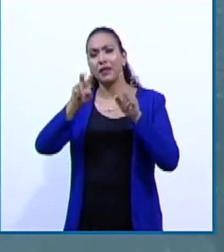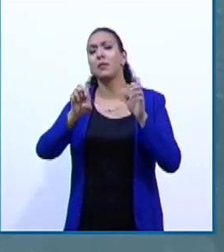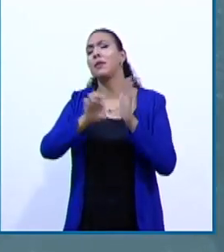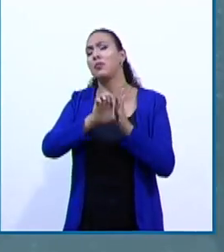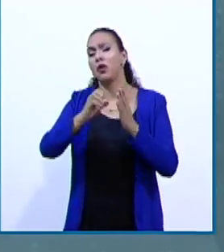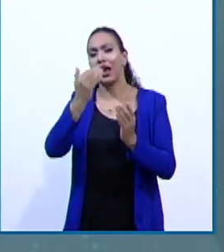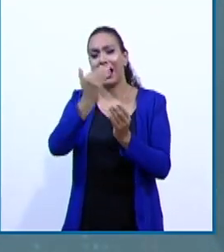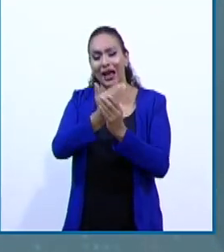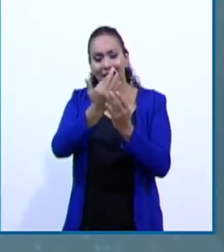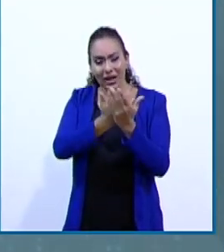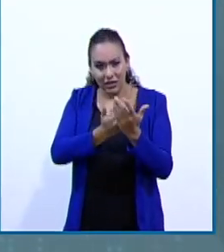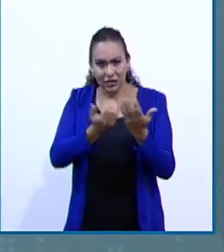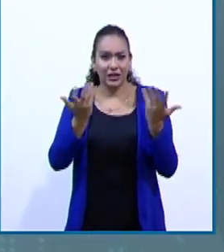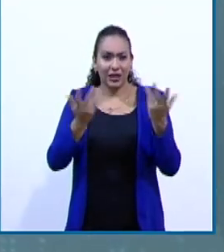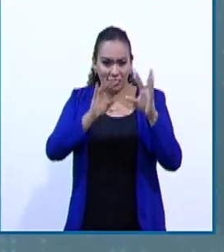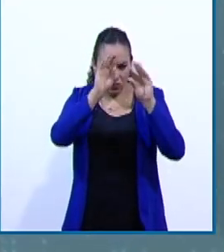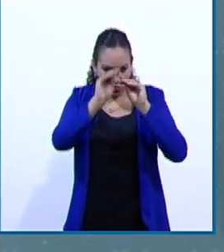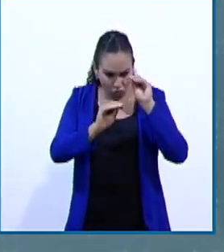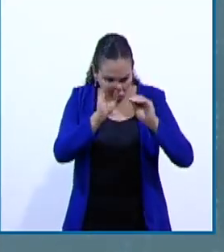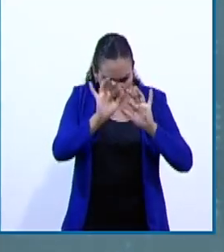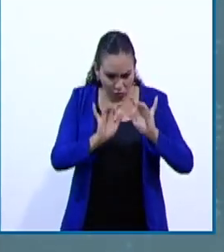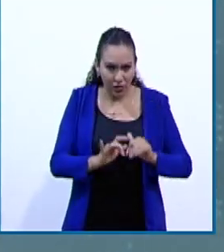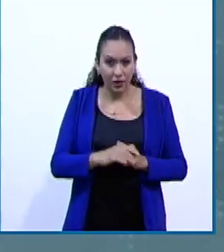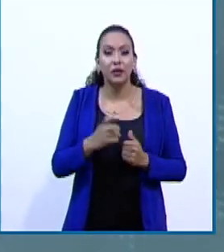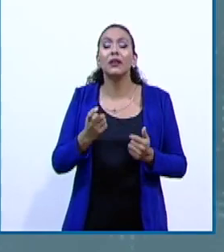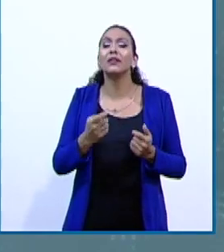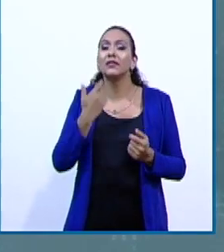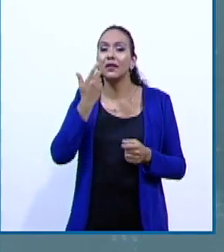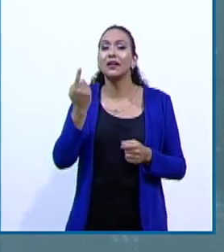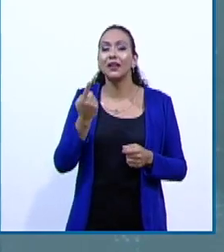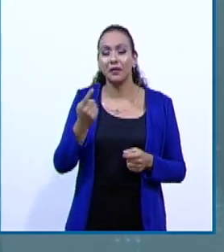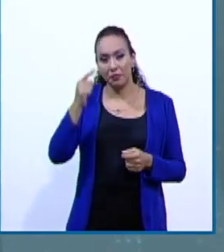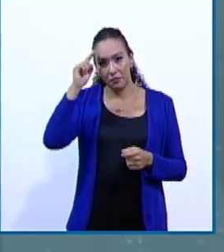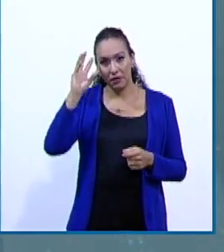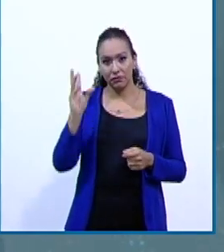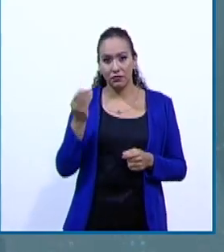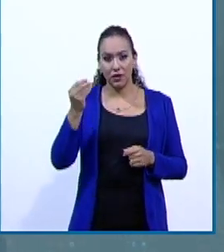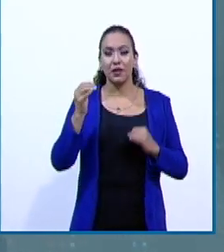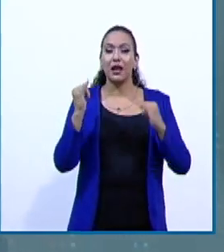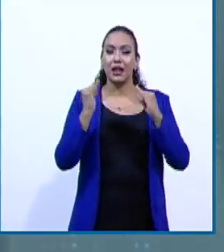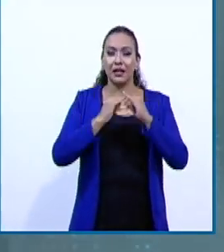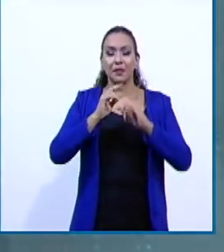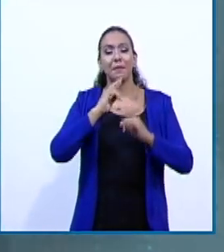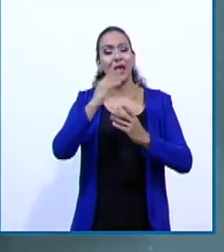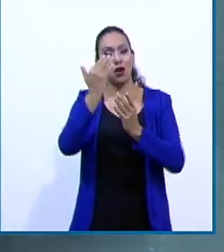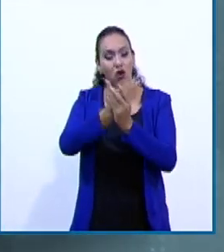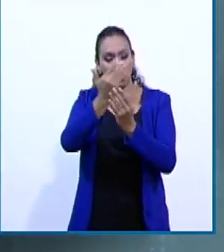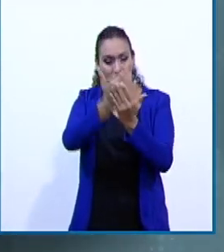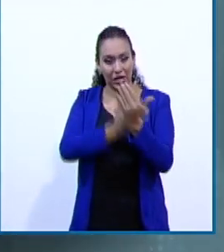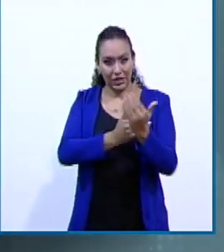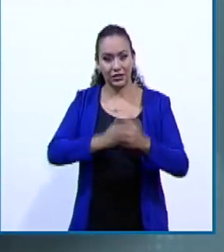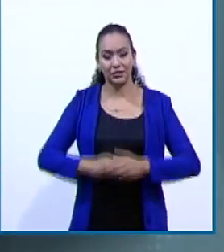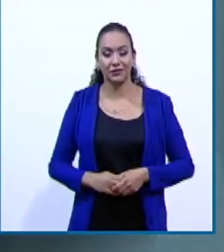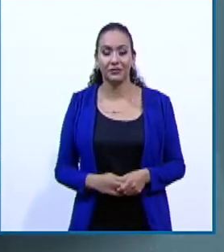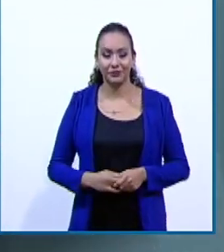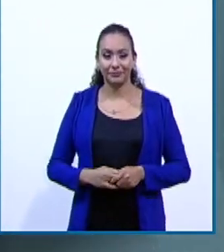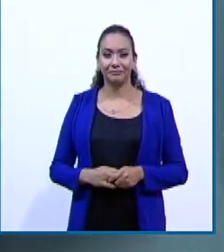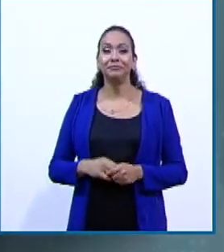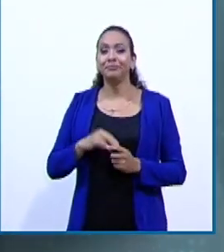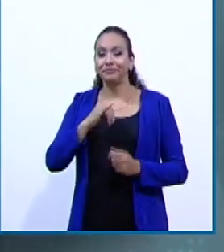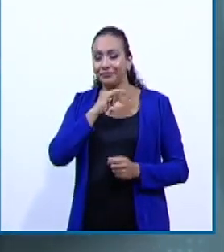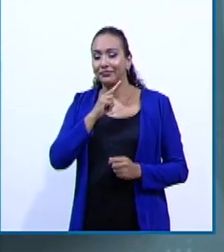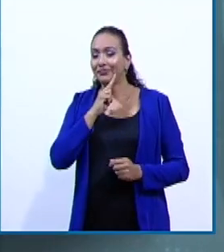se emiten y gestionan, con miras a la implementación del sistema institucional de archivos. Para el canal del Poder Judicial